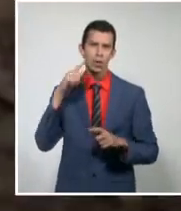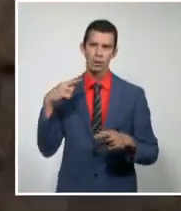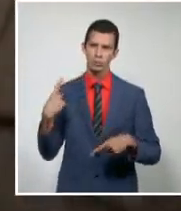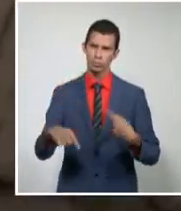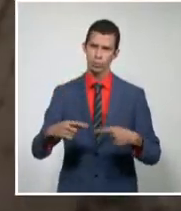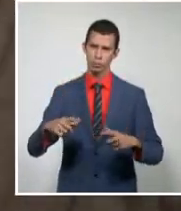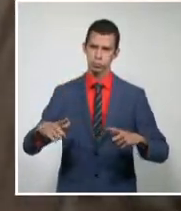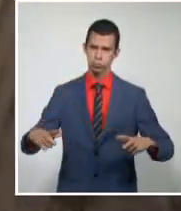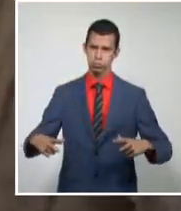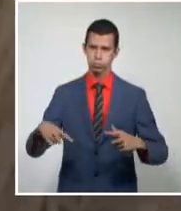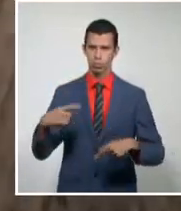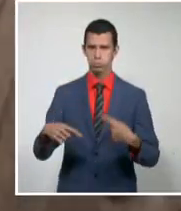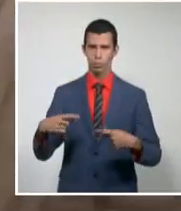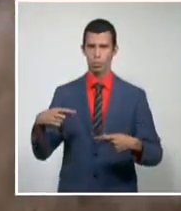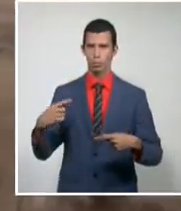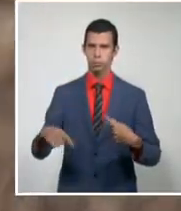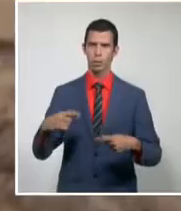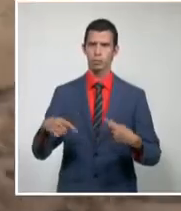ah